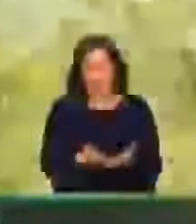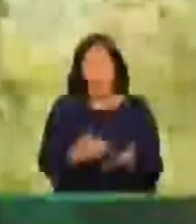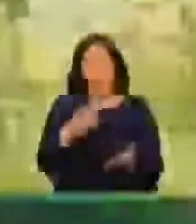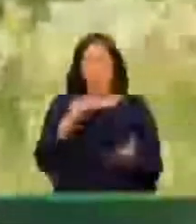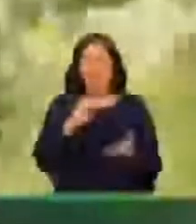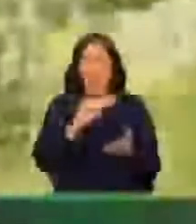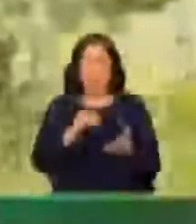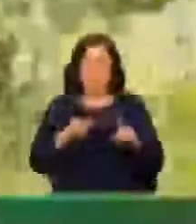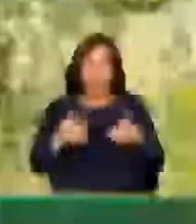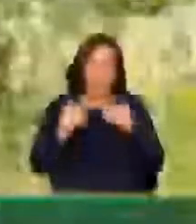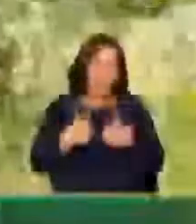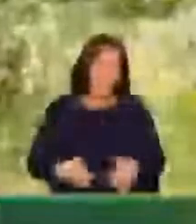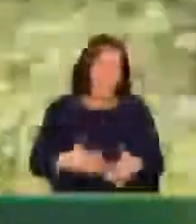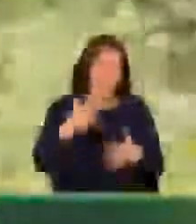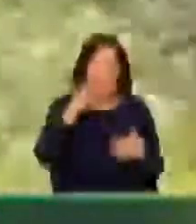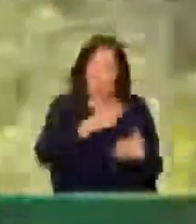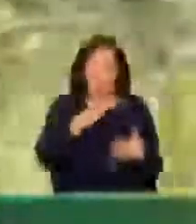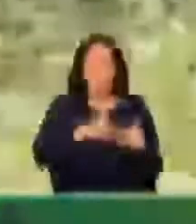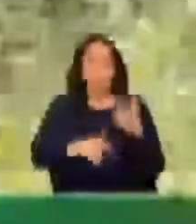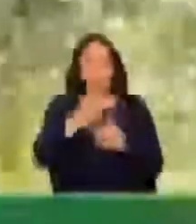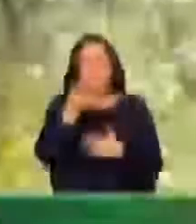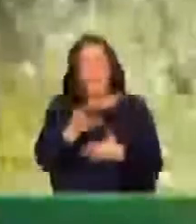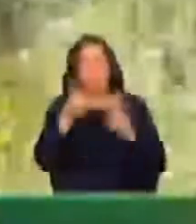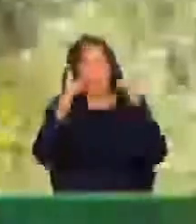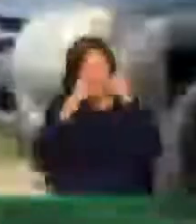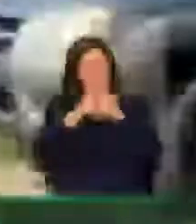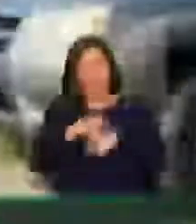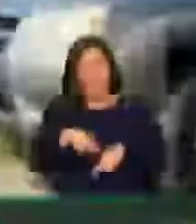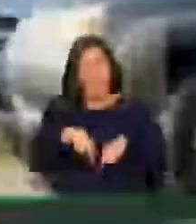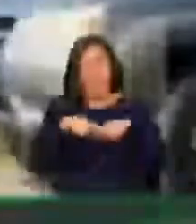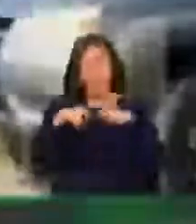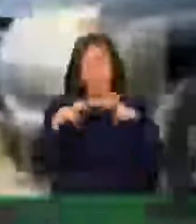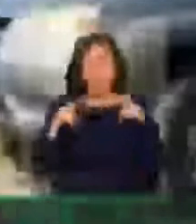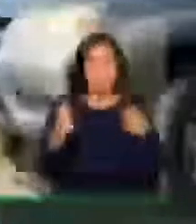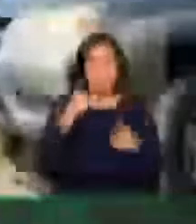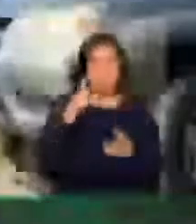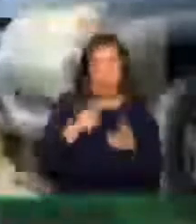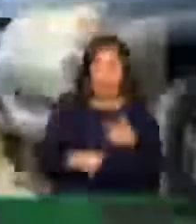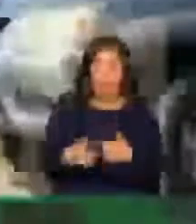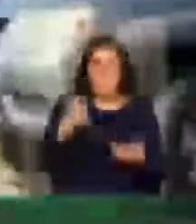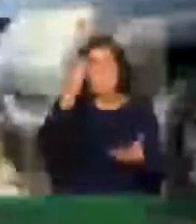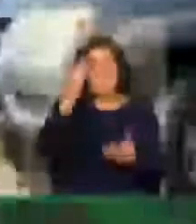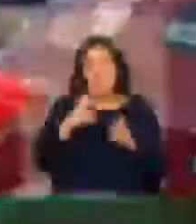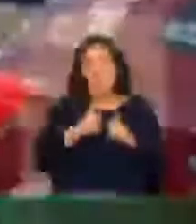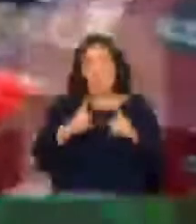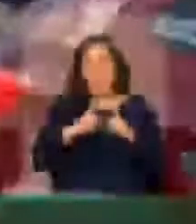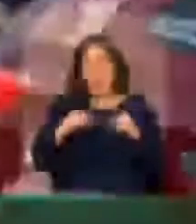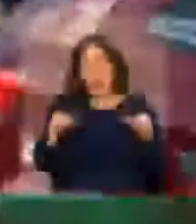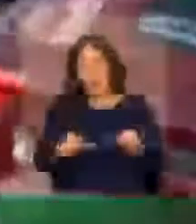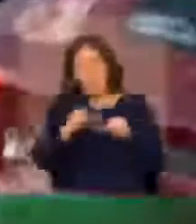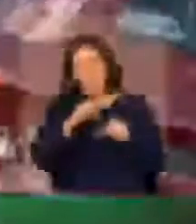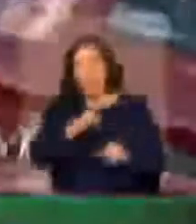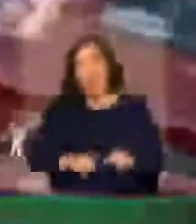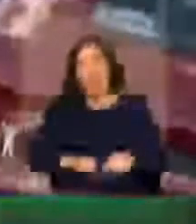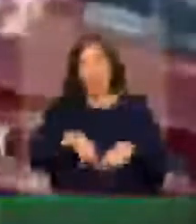en avanzado estado de descomposición, lo que complica el trabajo de la investigación y obliga a que haya que esperar a la realización de la